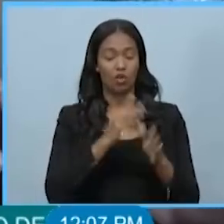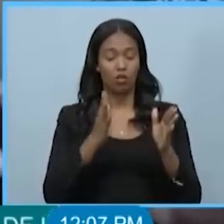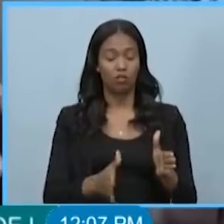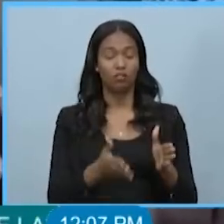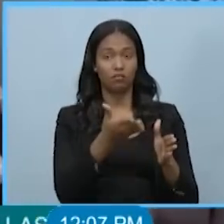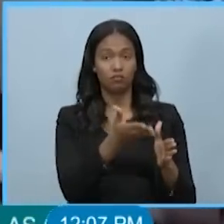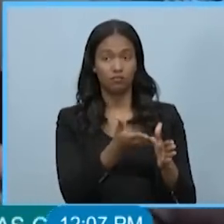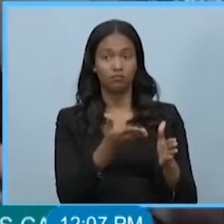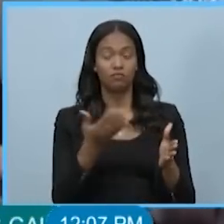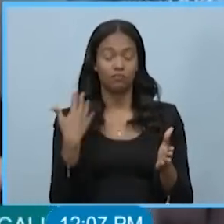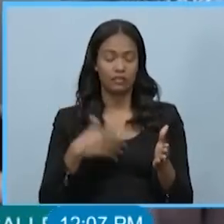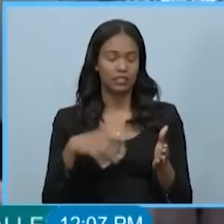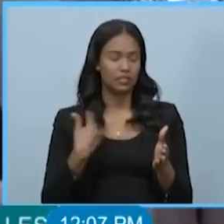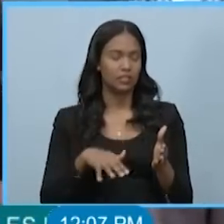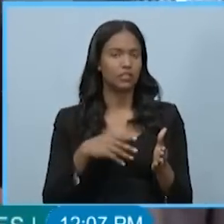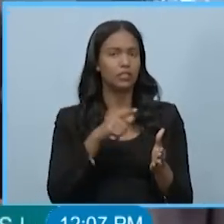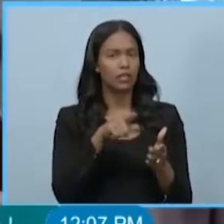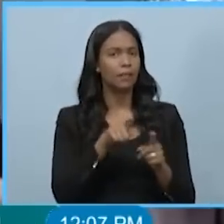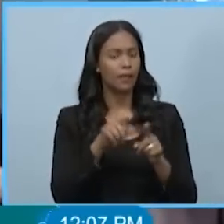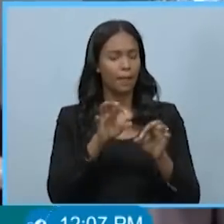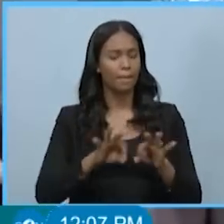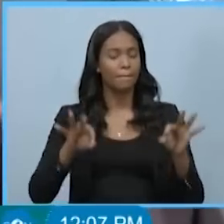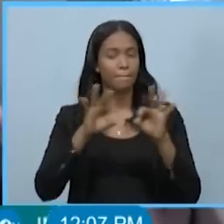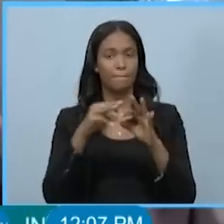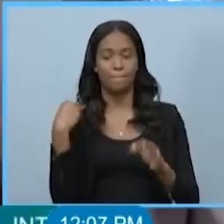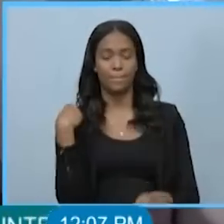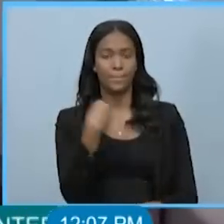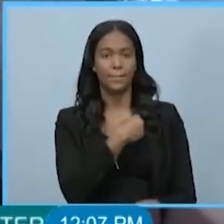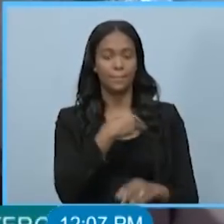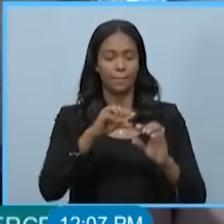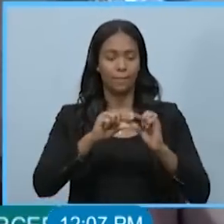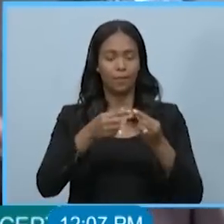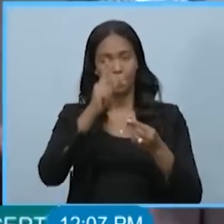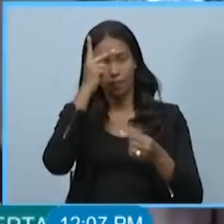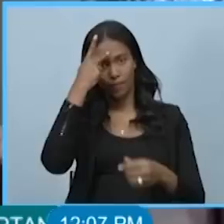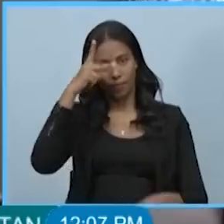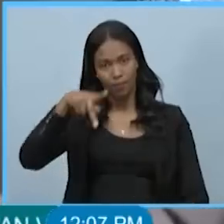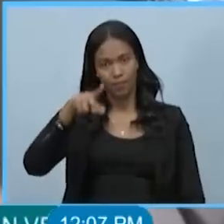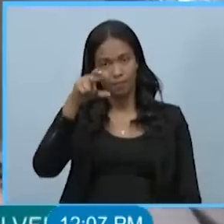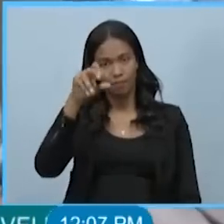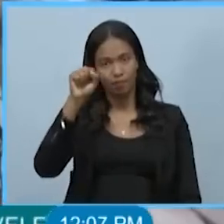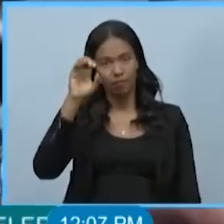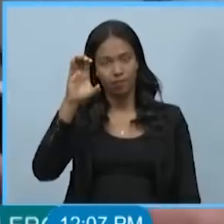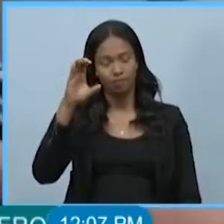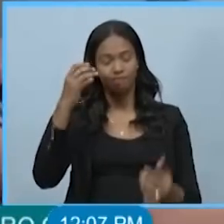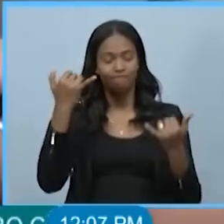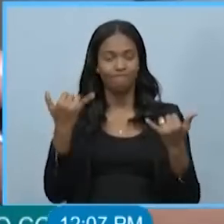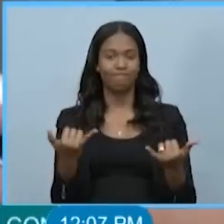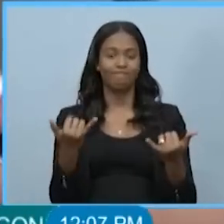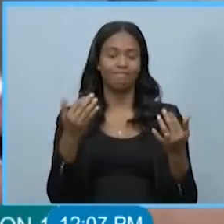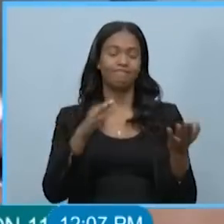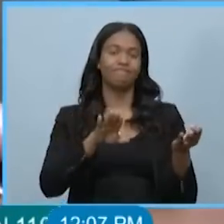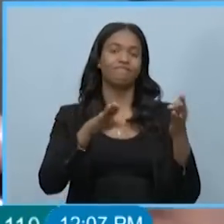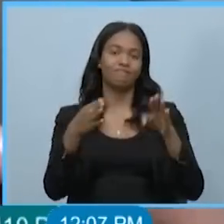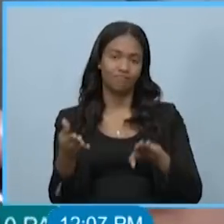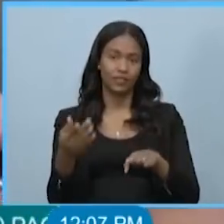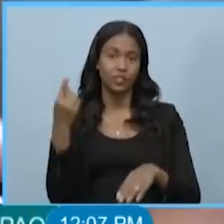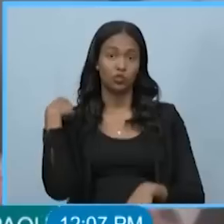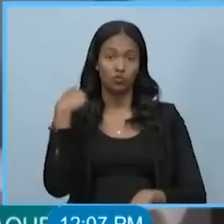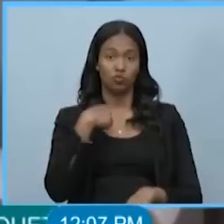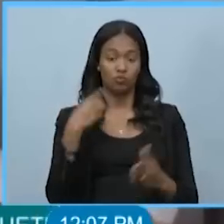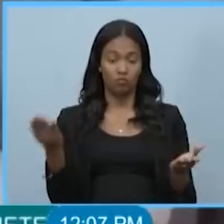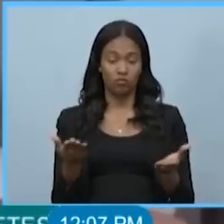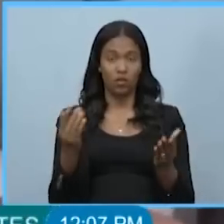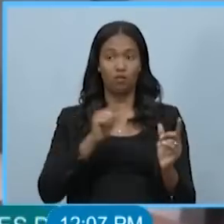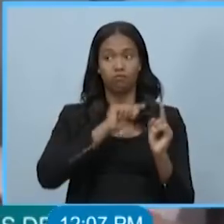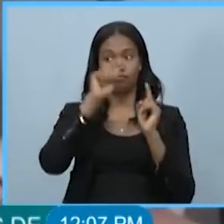pues, miembro del Partido Reformista Social Cristiano. Hoy nos dice adiós. Nuestras cámaras están allí. Llegamos muy temprano y en